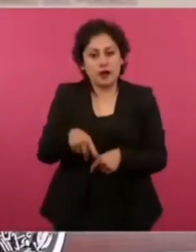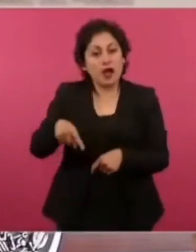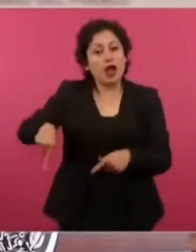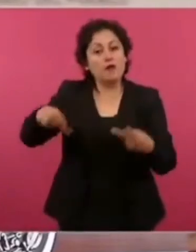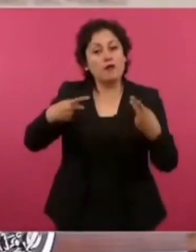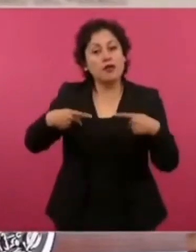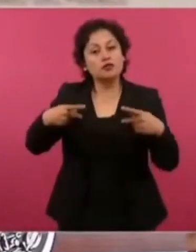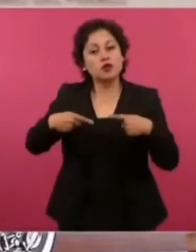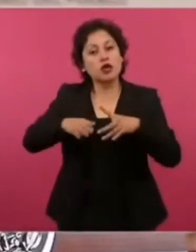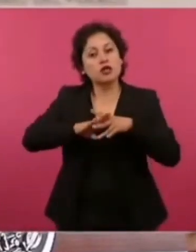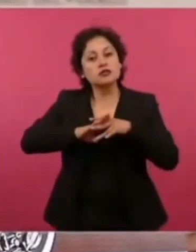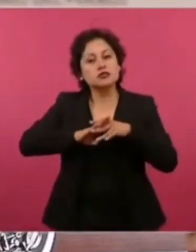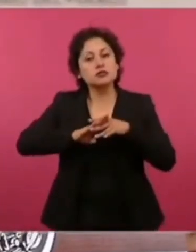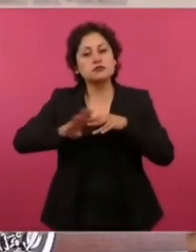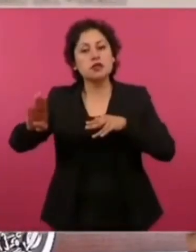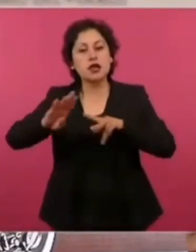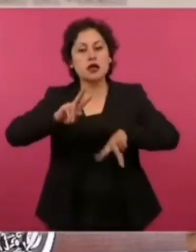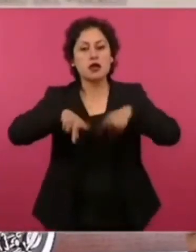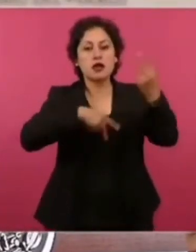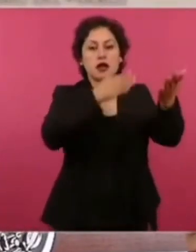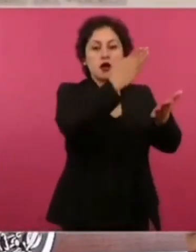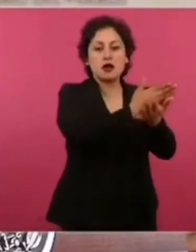por necesidad.